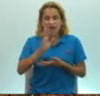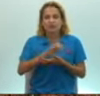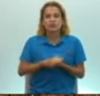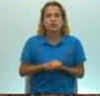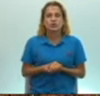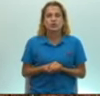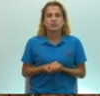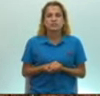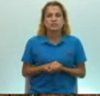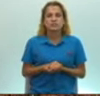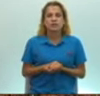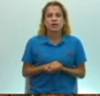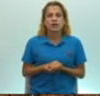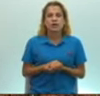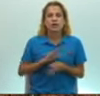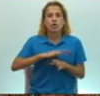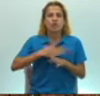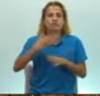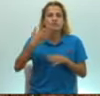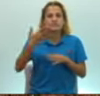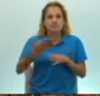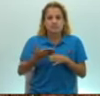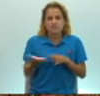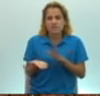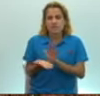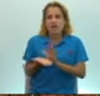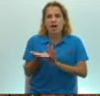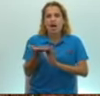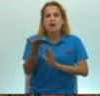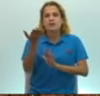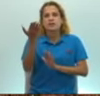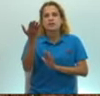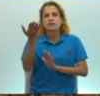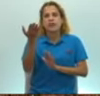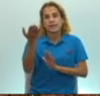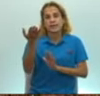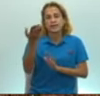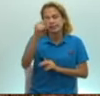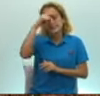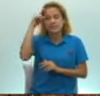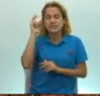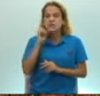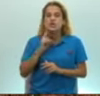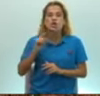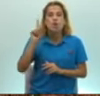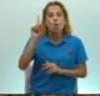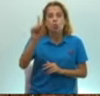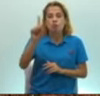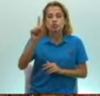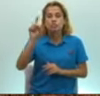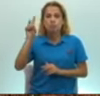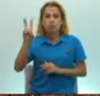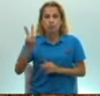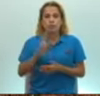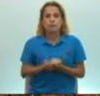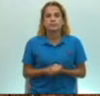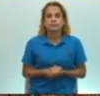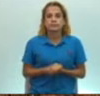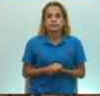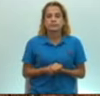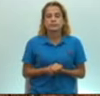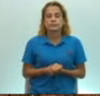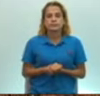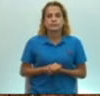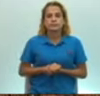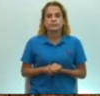14 de nuestra era. En lo siguiente ya vamos a hablar de manera ascendente, siglo I, siglo II, y no de